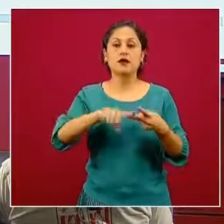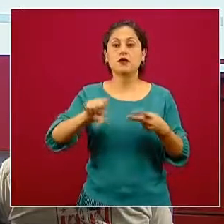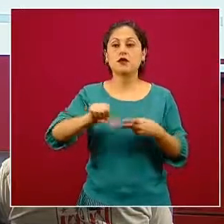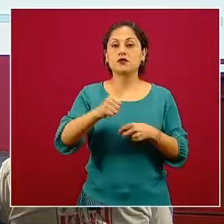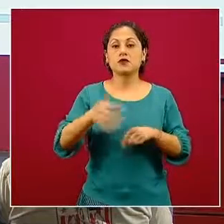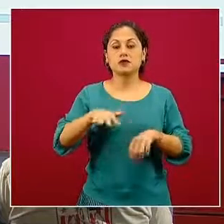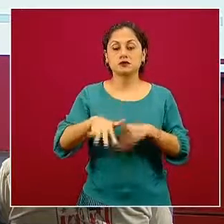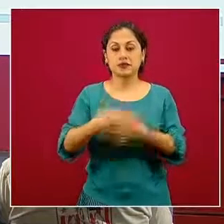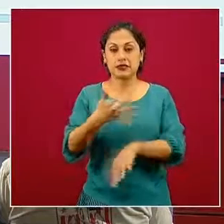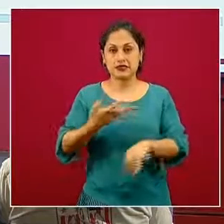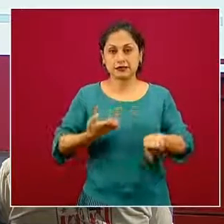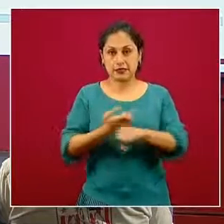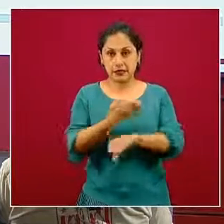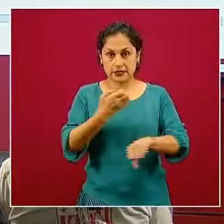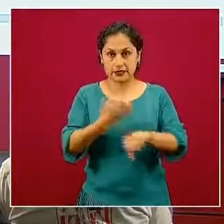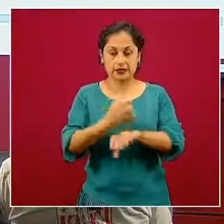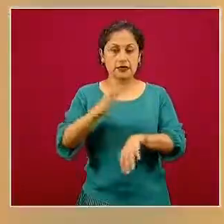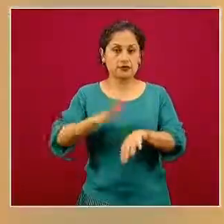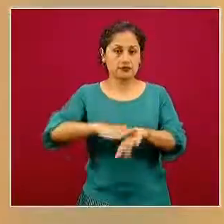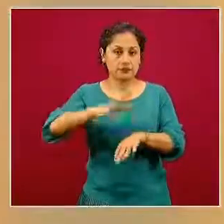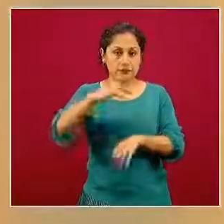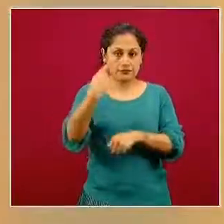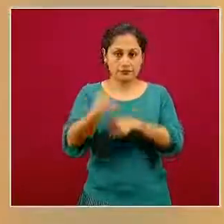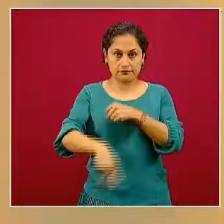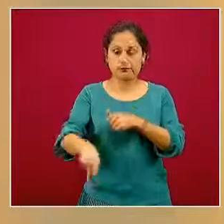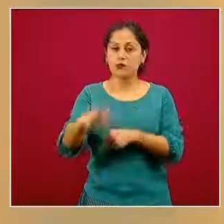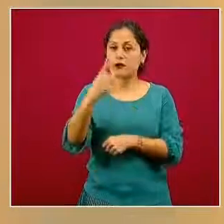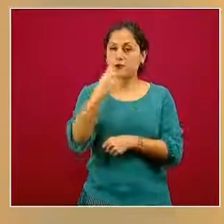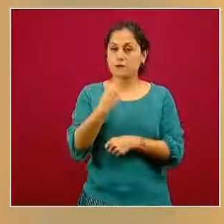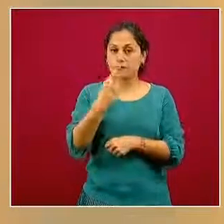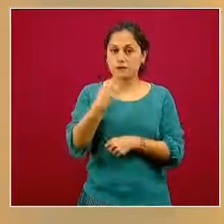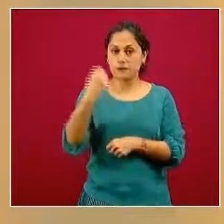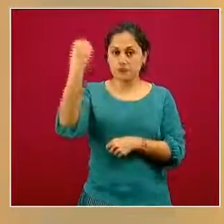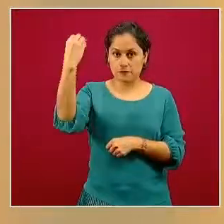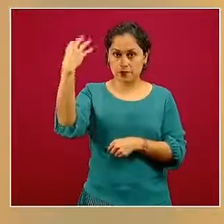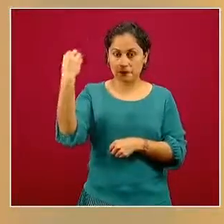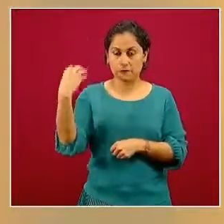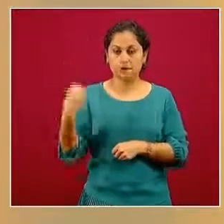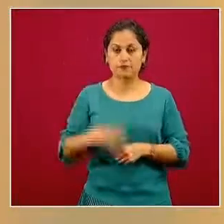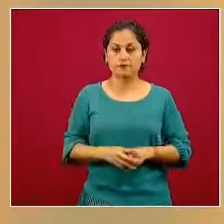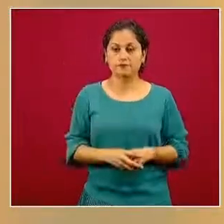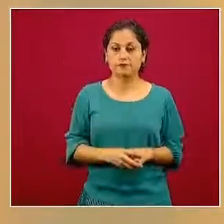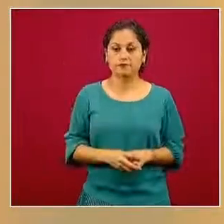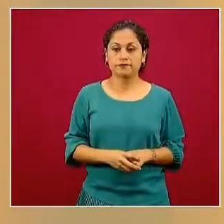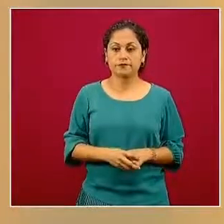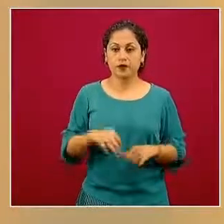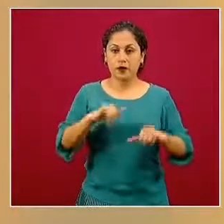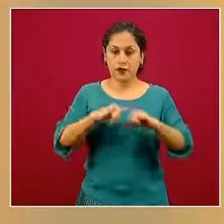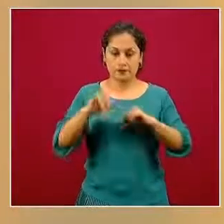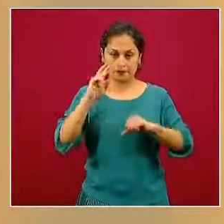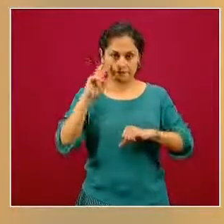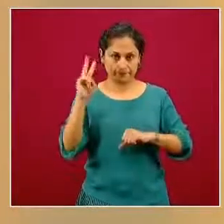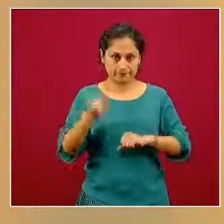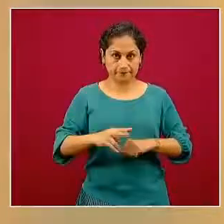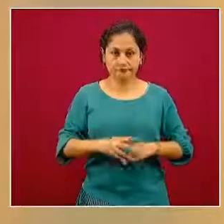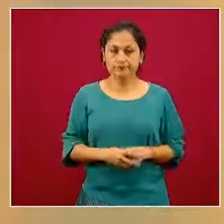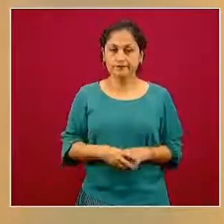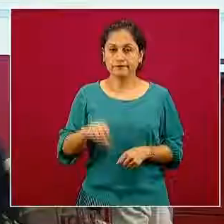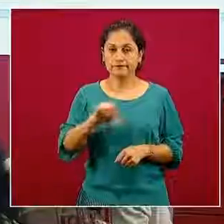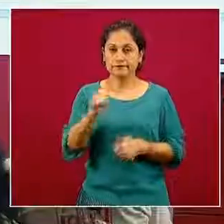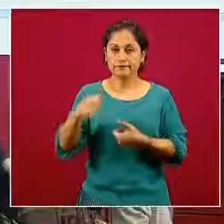de riesgo máximo, que es el color rojo. Aquí está el mapa que las representa. En la siguiente diapositiva